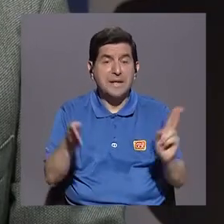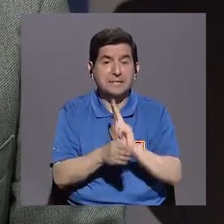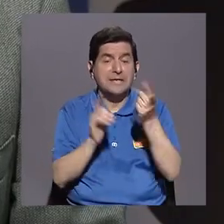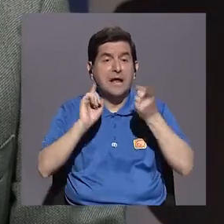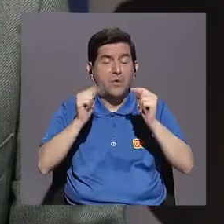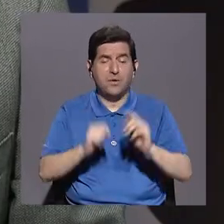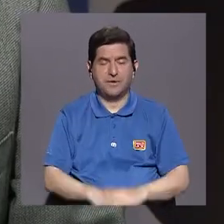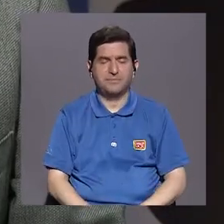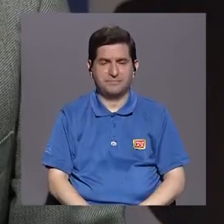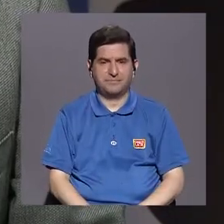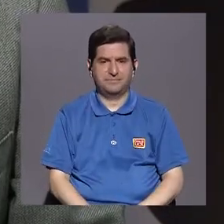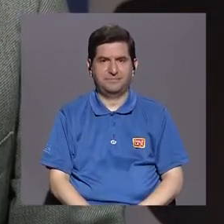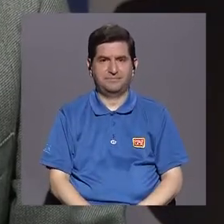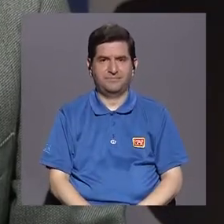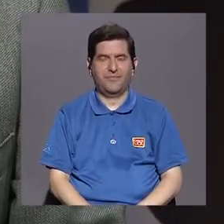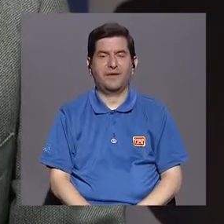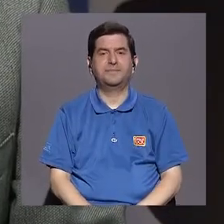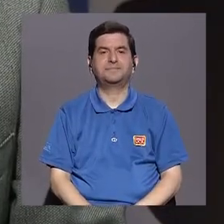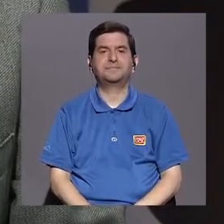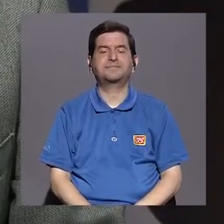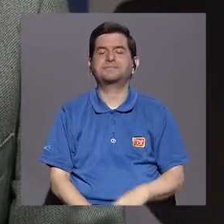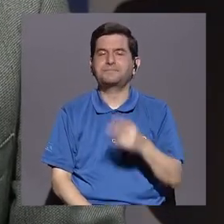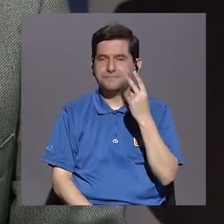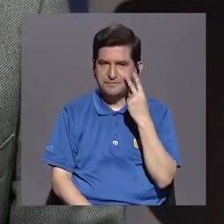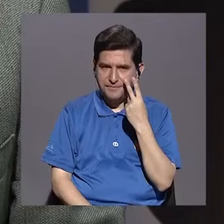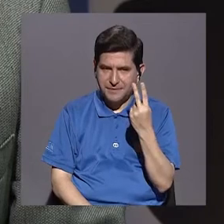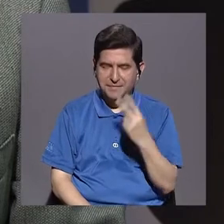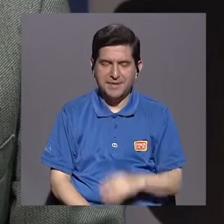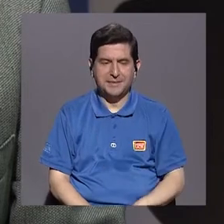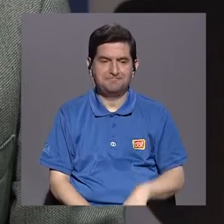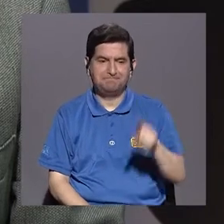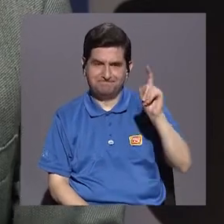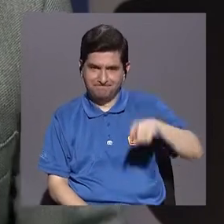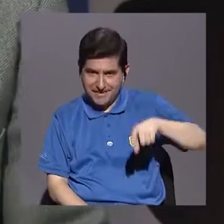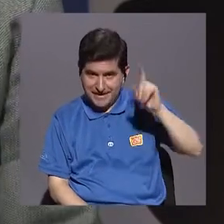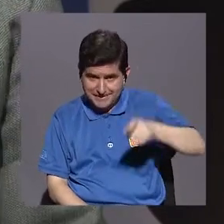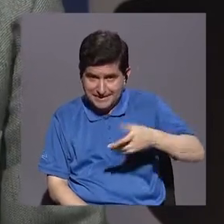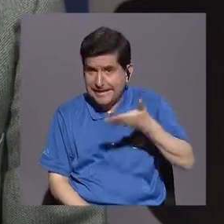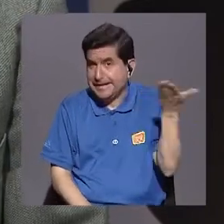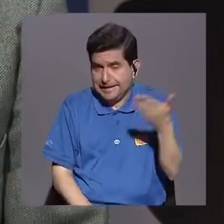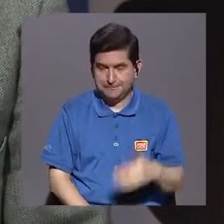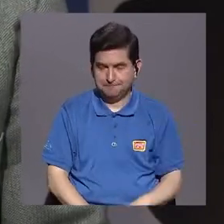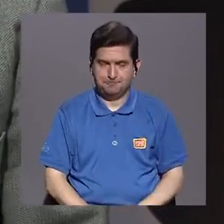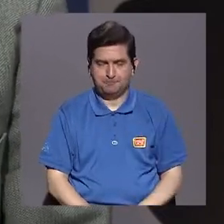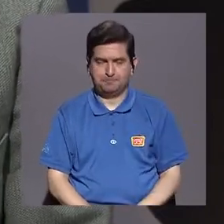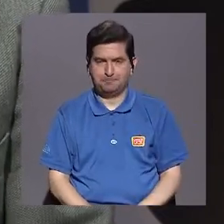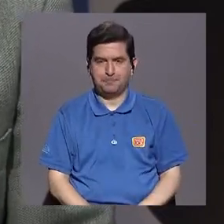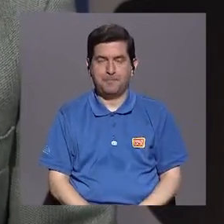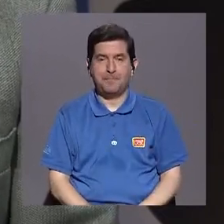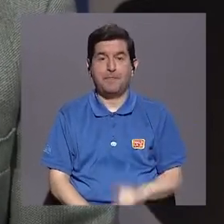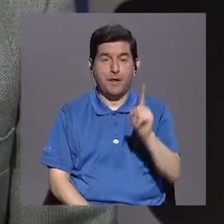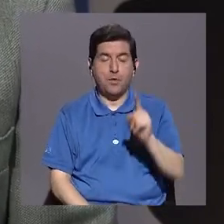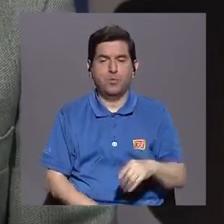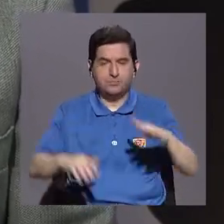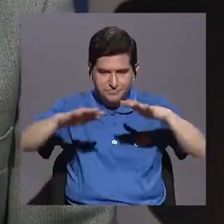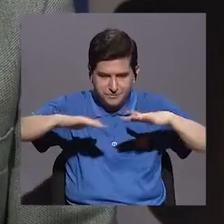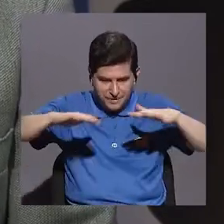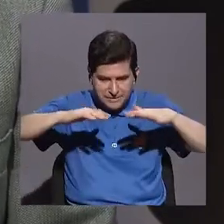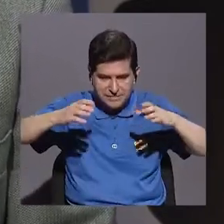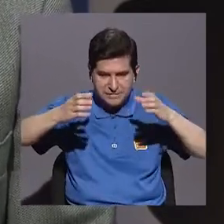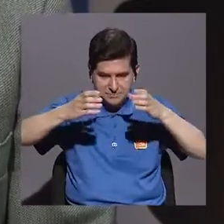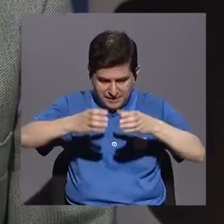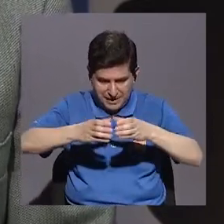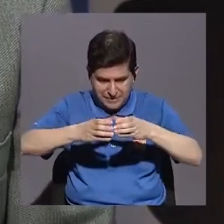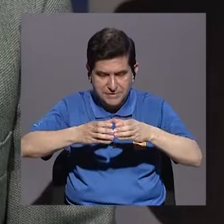exacto mire lo que se necesita es tener un compartimento en